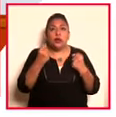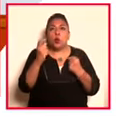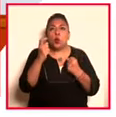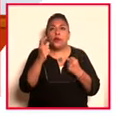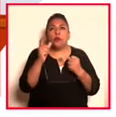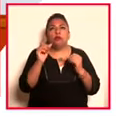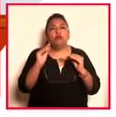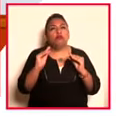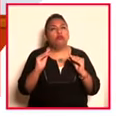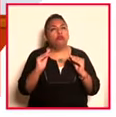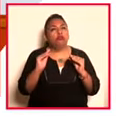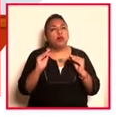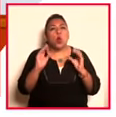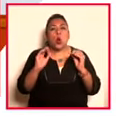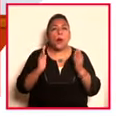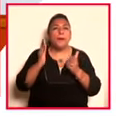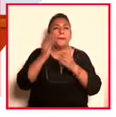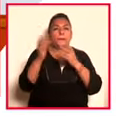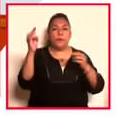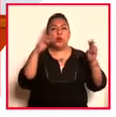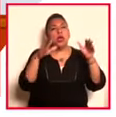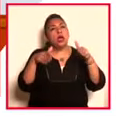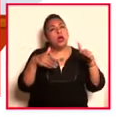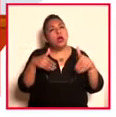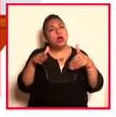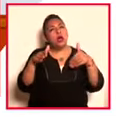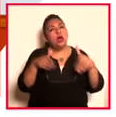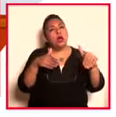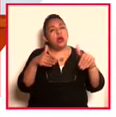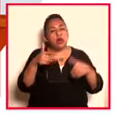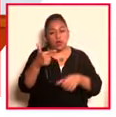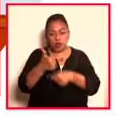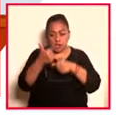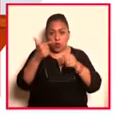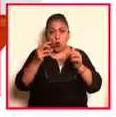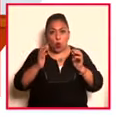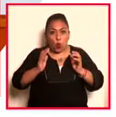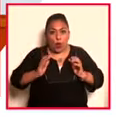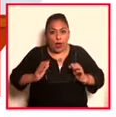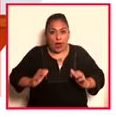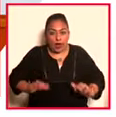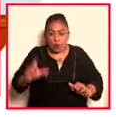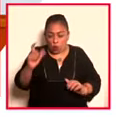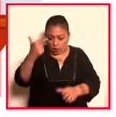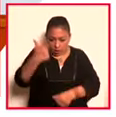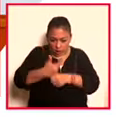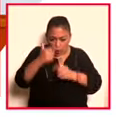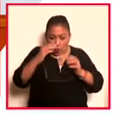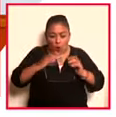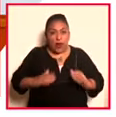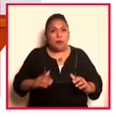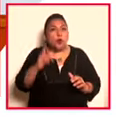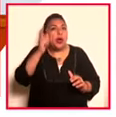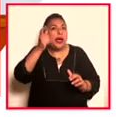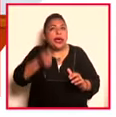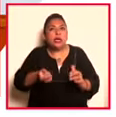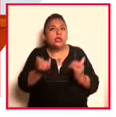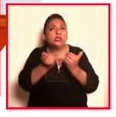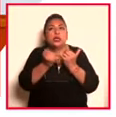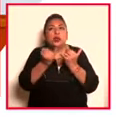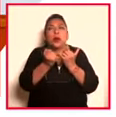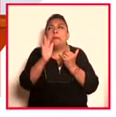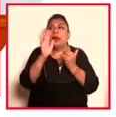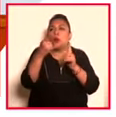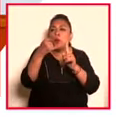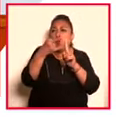y también cuando se va a la montaña a caminar, es el cuerpo, ¿no? Y descubrir el cuerpo es tanto como decir que la puerta es